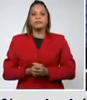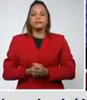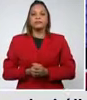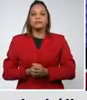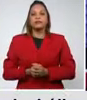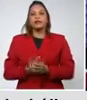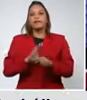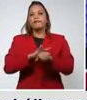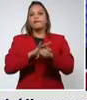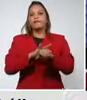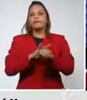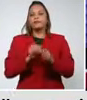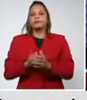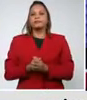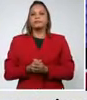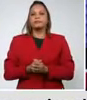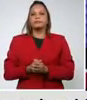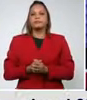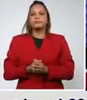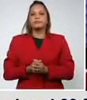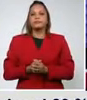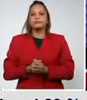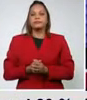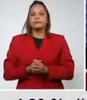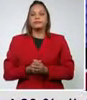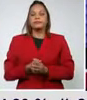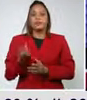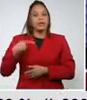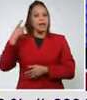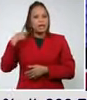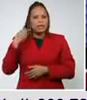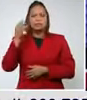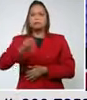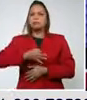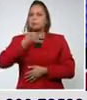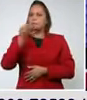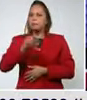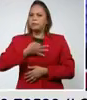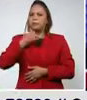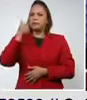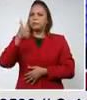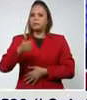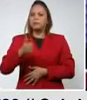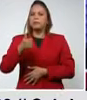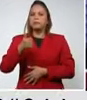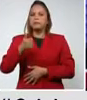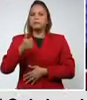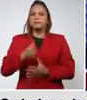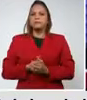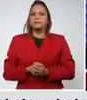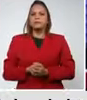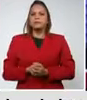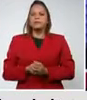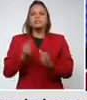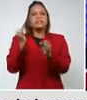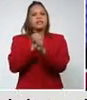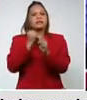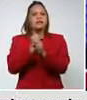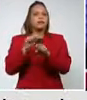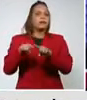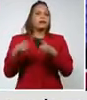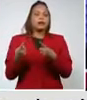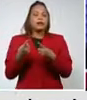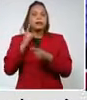enfermedad. Ayer, como siempre comento, 34 pacientes, se trabaja todavía para